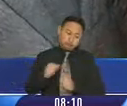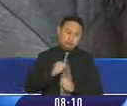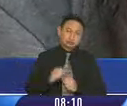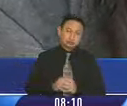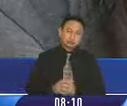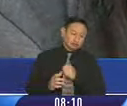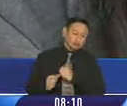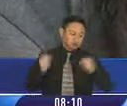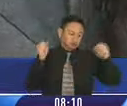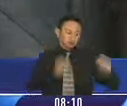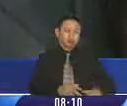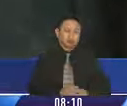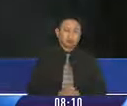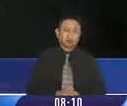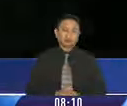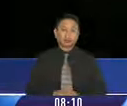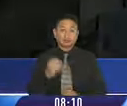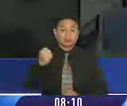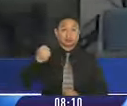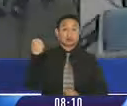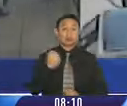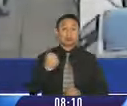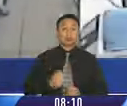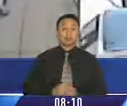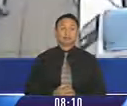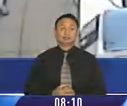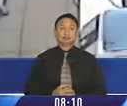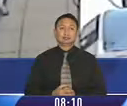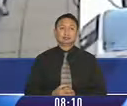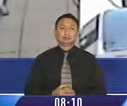pasillo, me dieron el primer golpe.